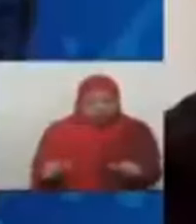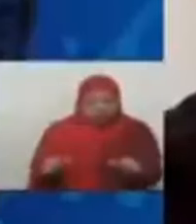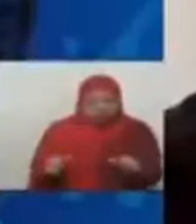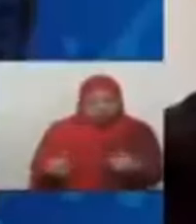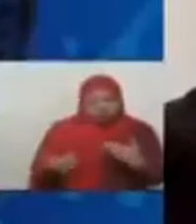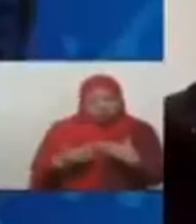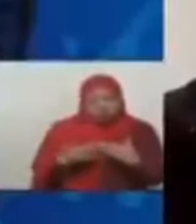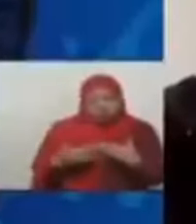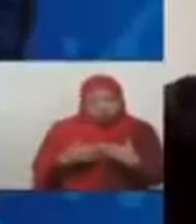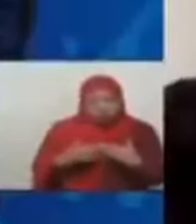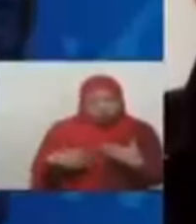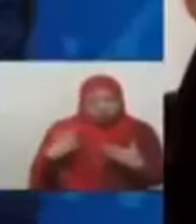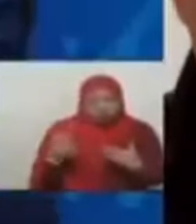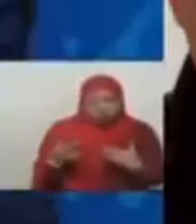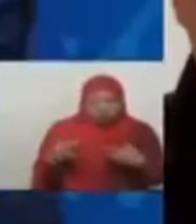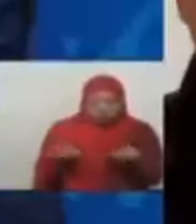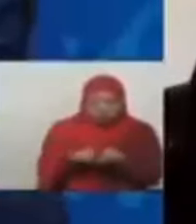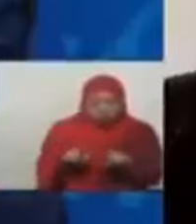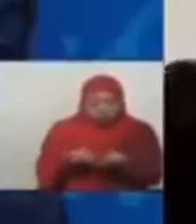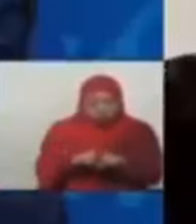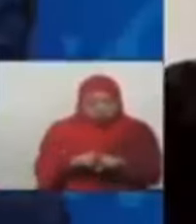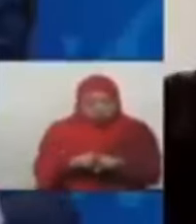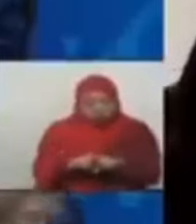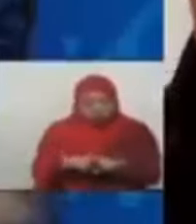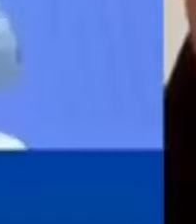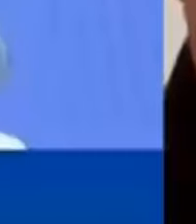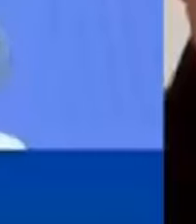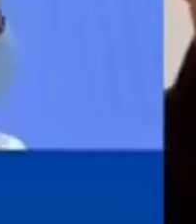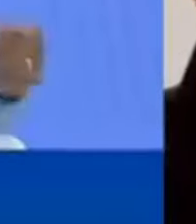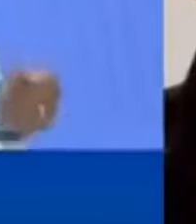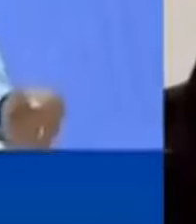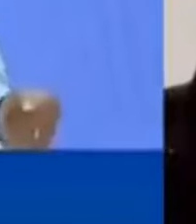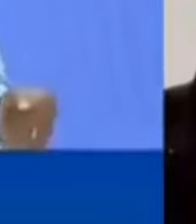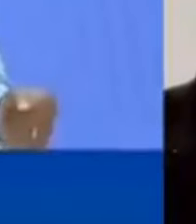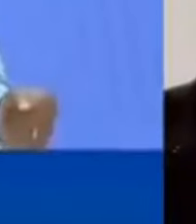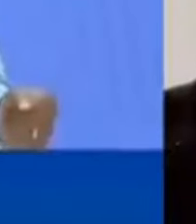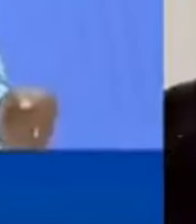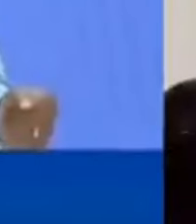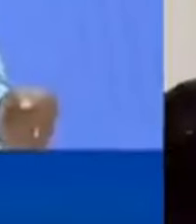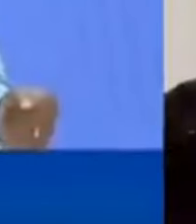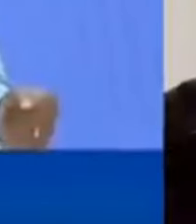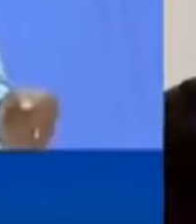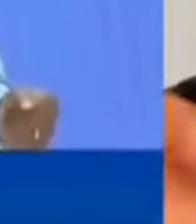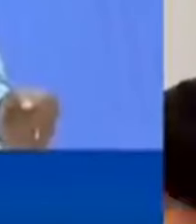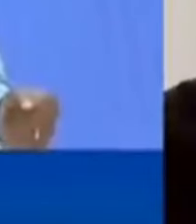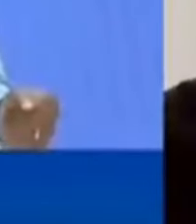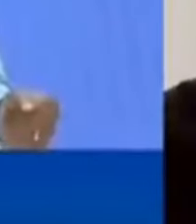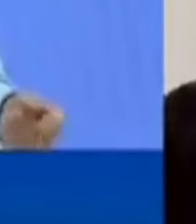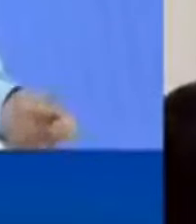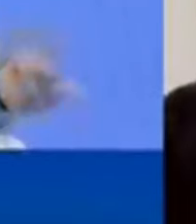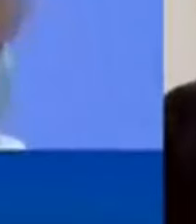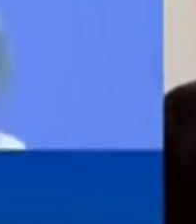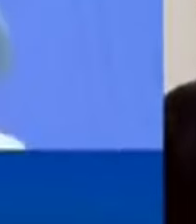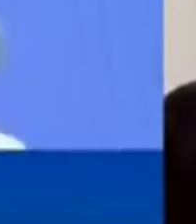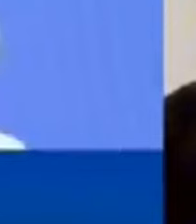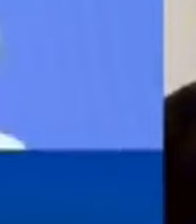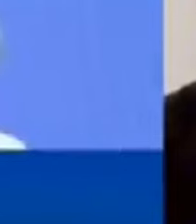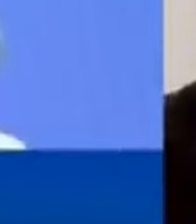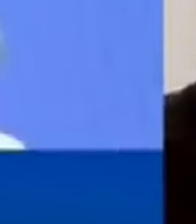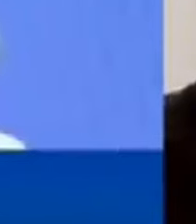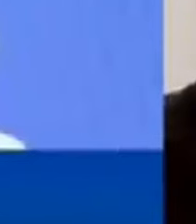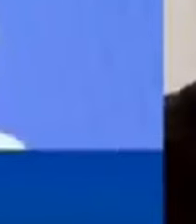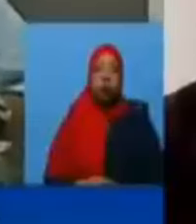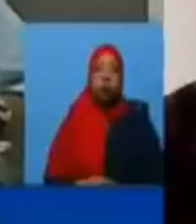el propio Nicolás Maduro que ordena de manera pública una cuota de personas a ser detenidas. Así que nunca como antes habíamos tenido todas